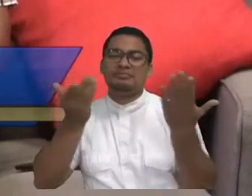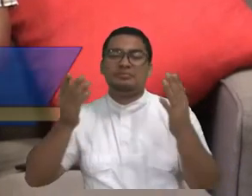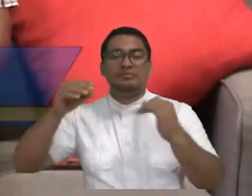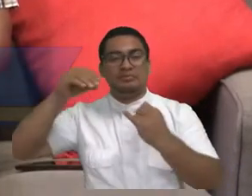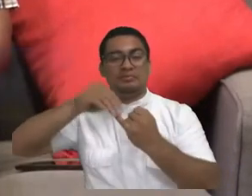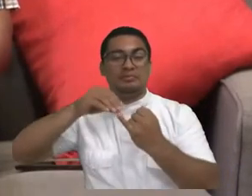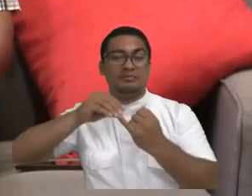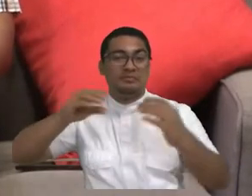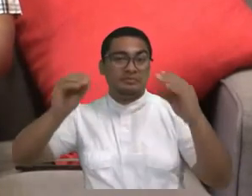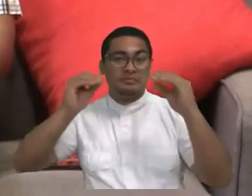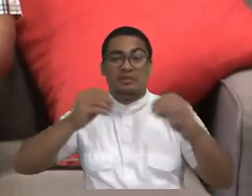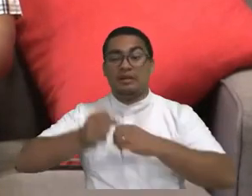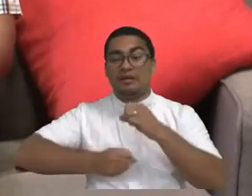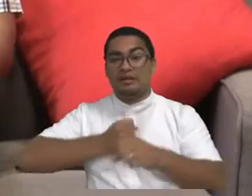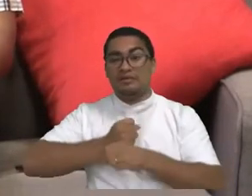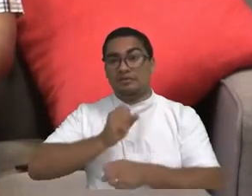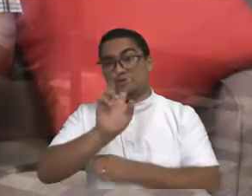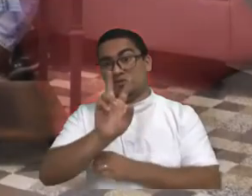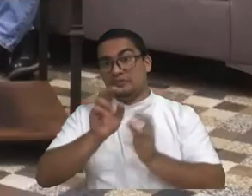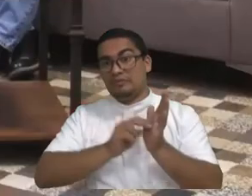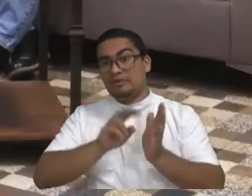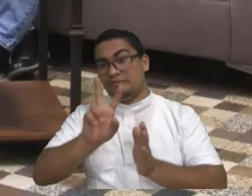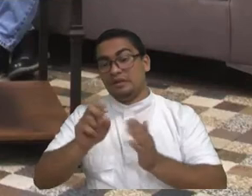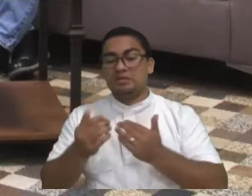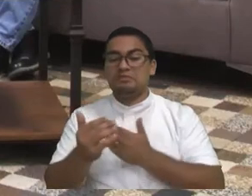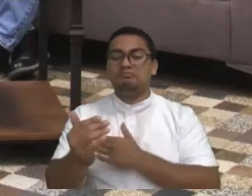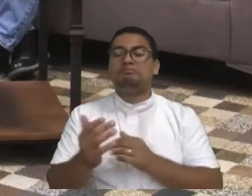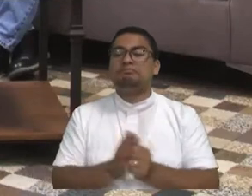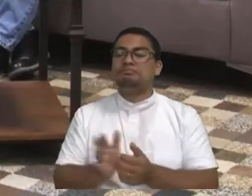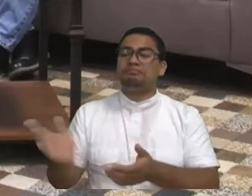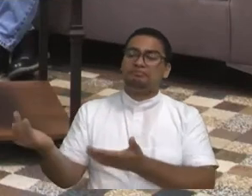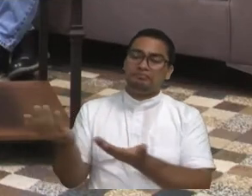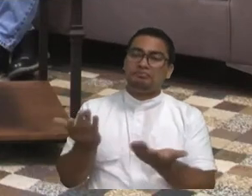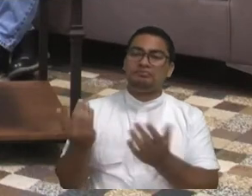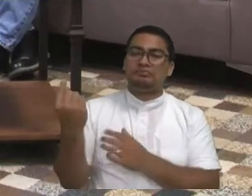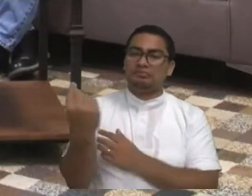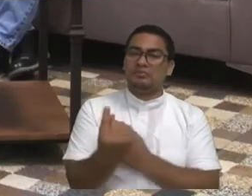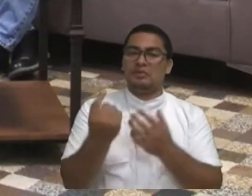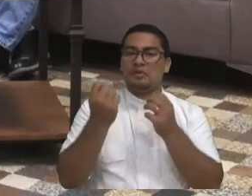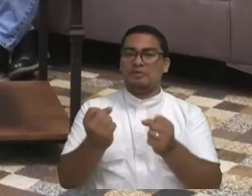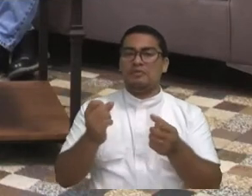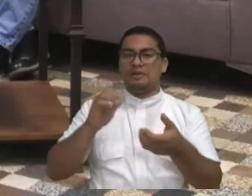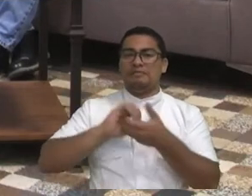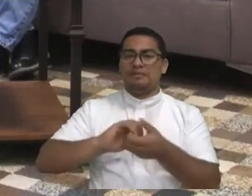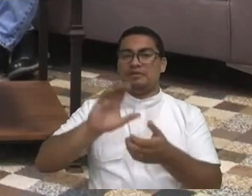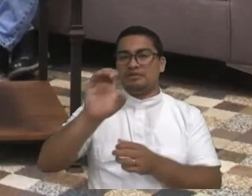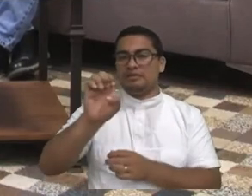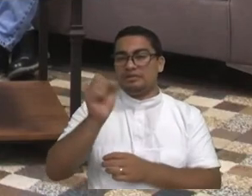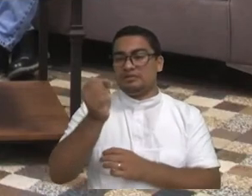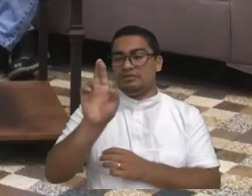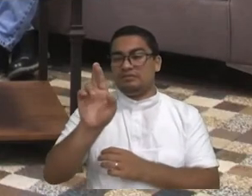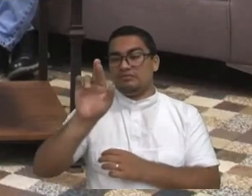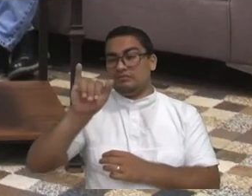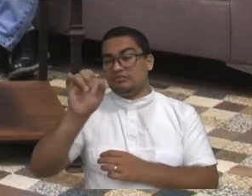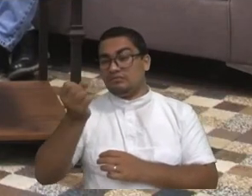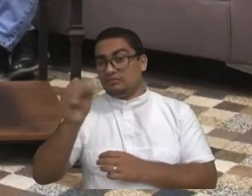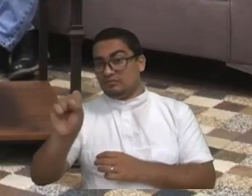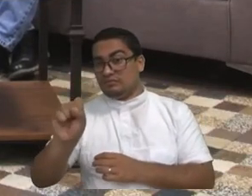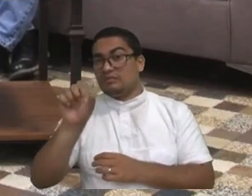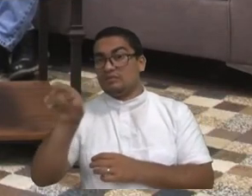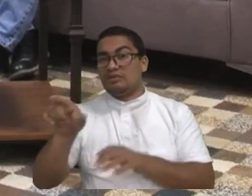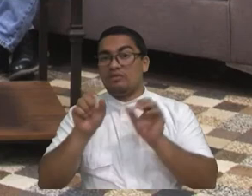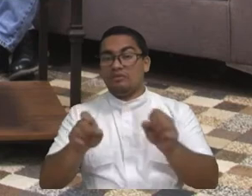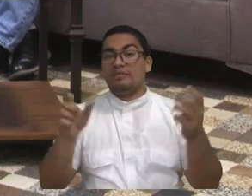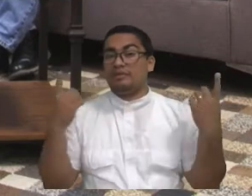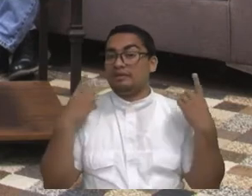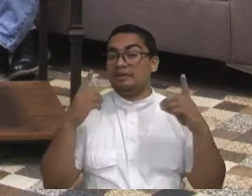nicaragua en este año 2020 con nosotros compañeros es arribos director general de formación profesional del inatec compañero pues a